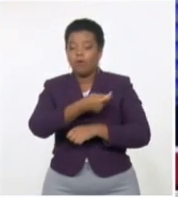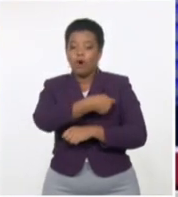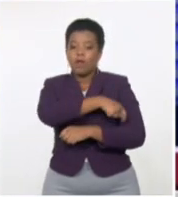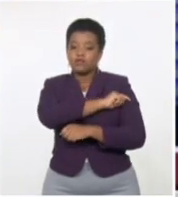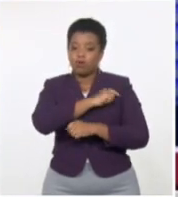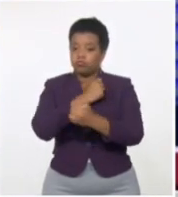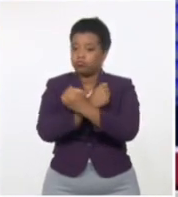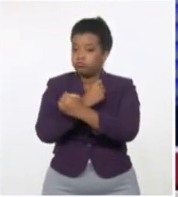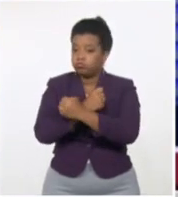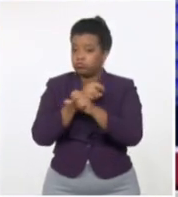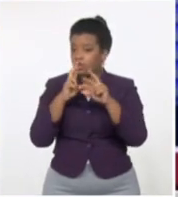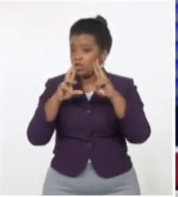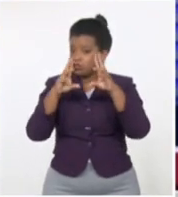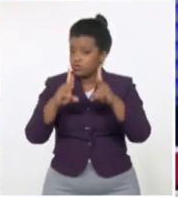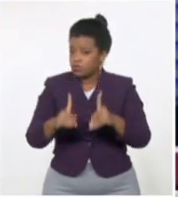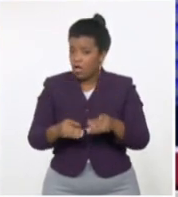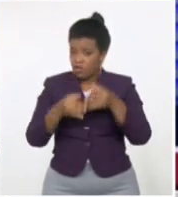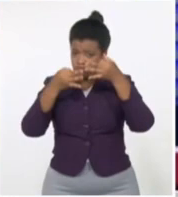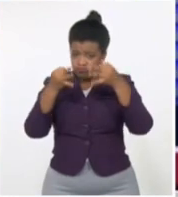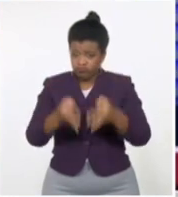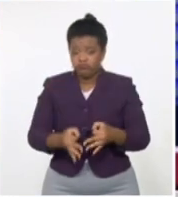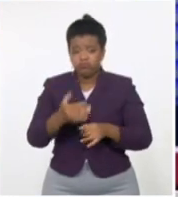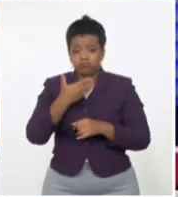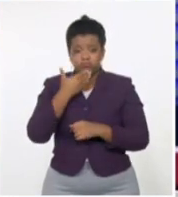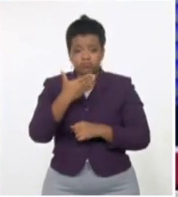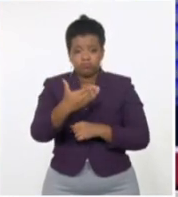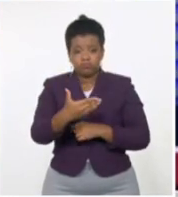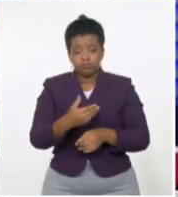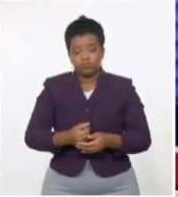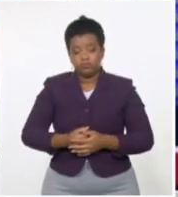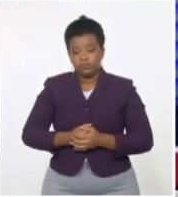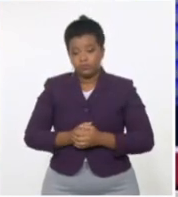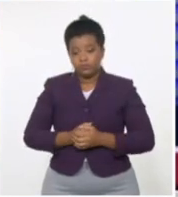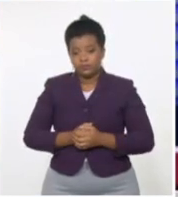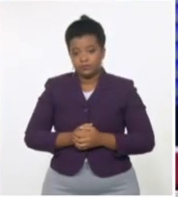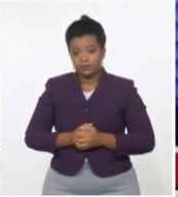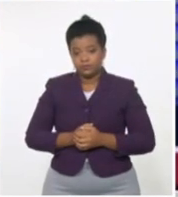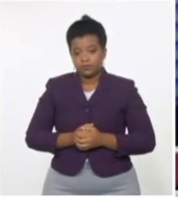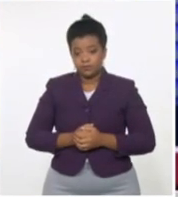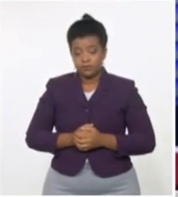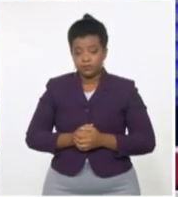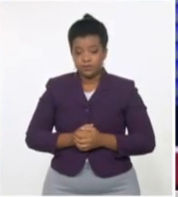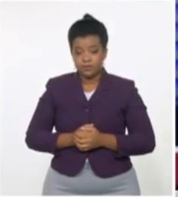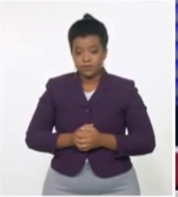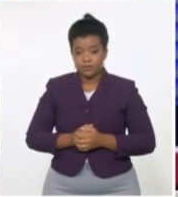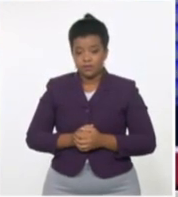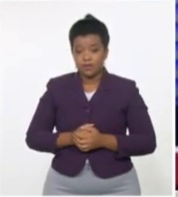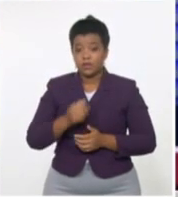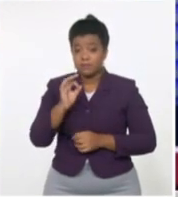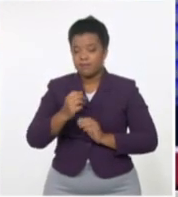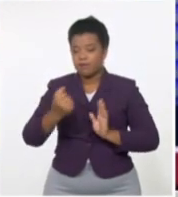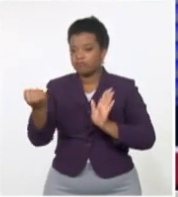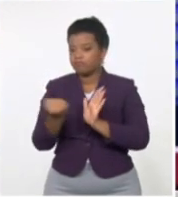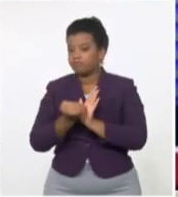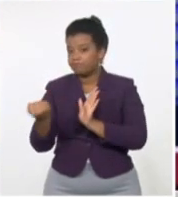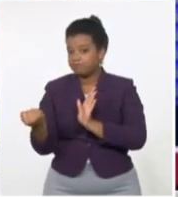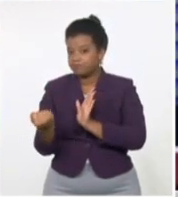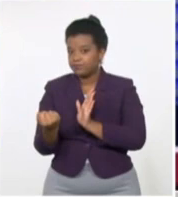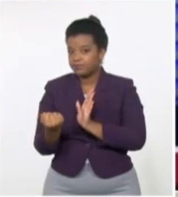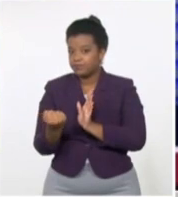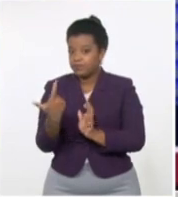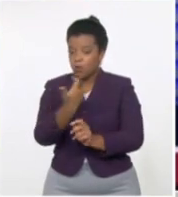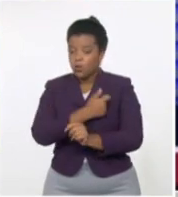tienen resultados de seguridad muy buenos también, y la autoridad regulatoria puede establecer un permiso único, es decir,